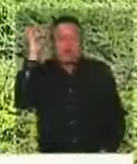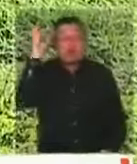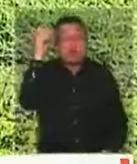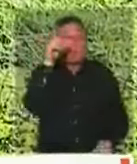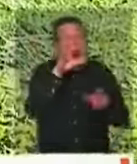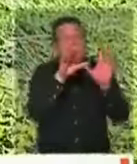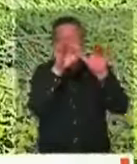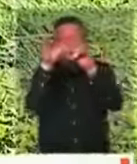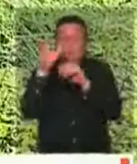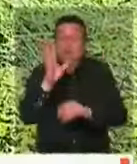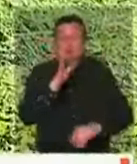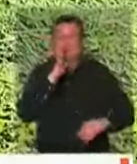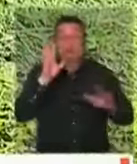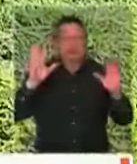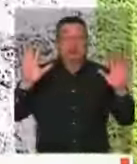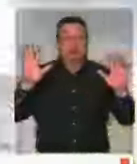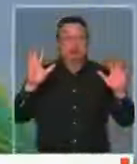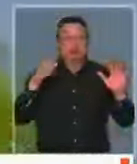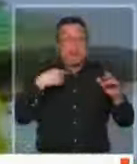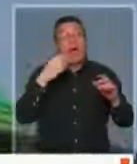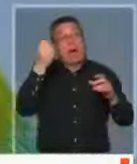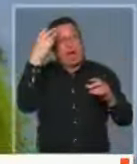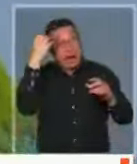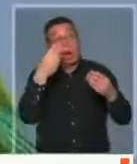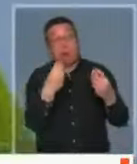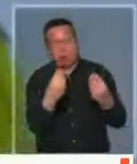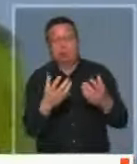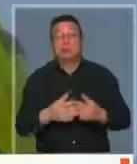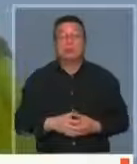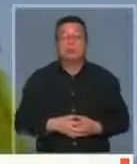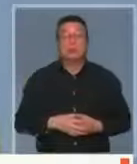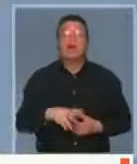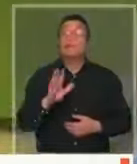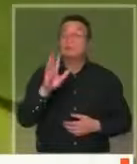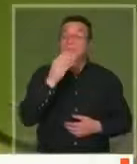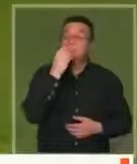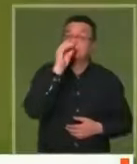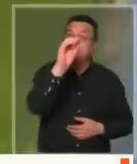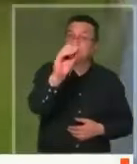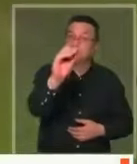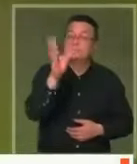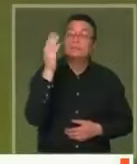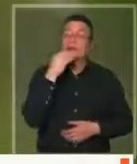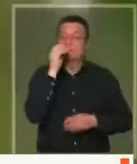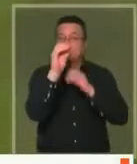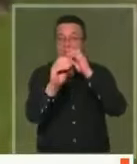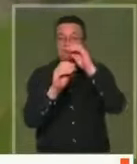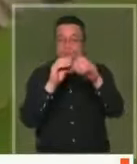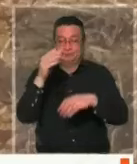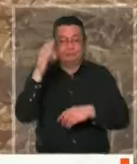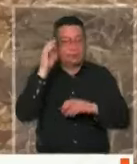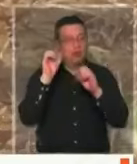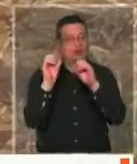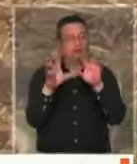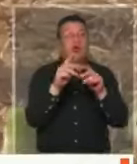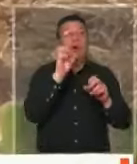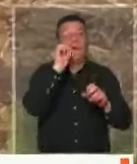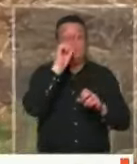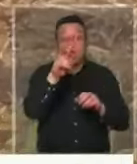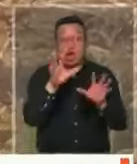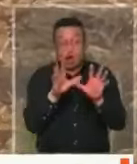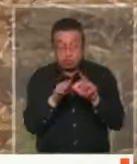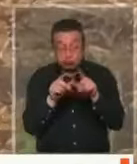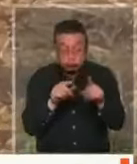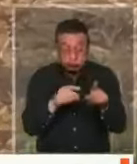que andan por ahí, así que igual es bueno saberlo. Así que ya sabe, las recomendaciones son varias. Lo inmediato, si ve este tipo de aves,